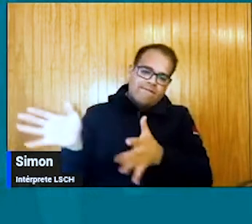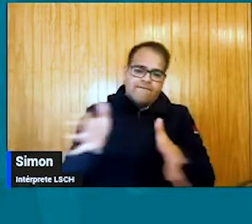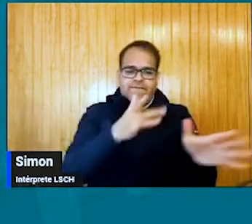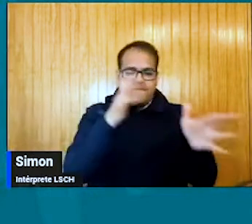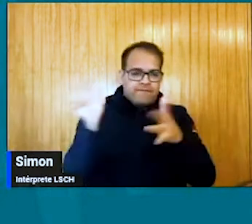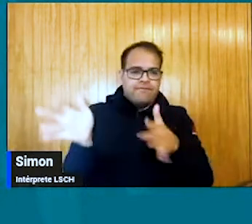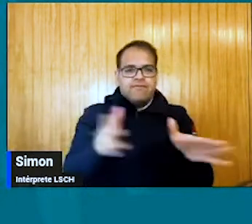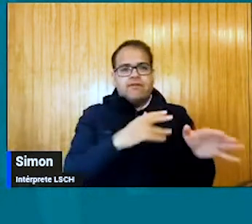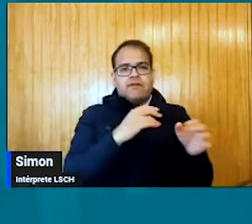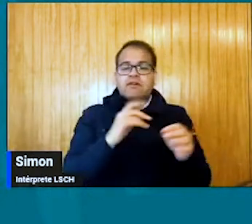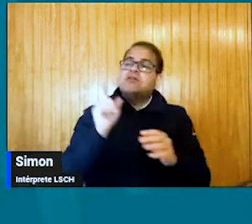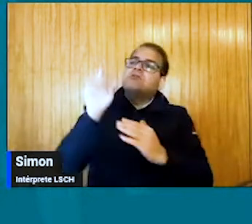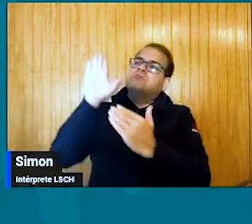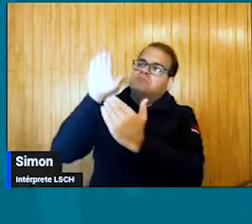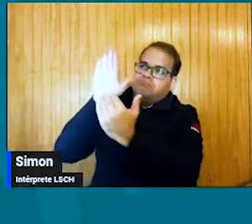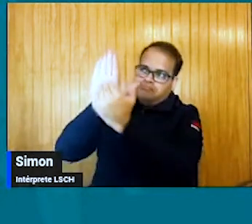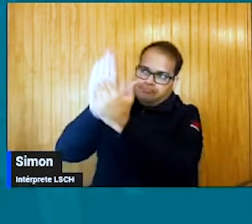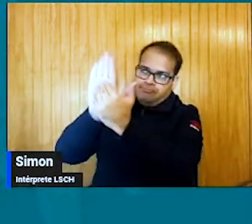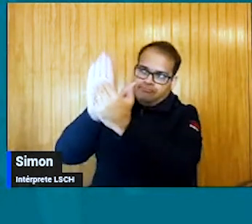tanto, frenémosla.